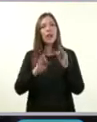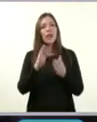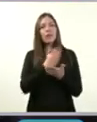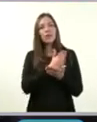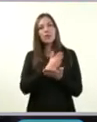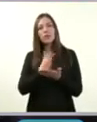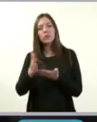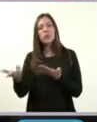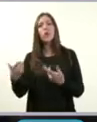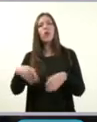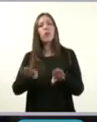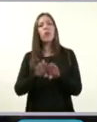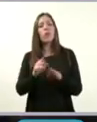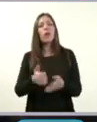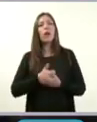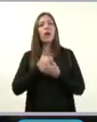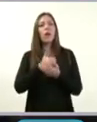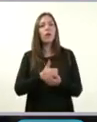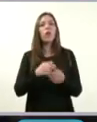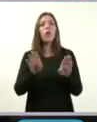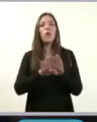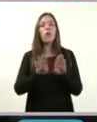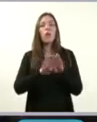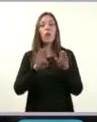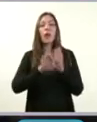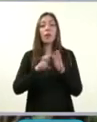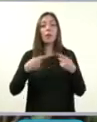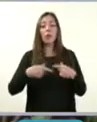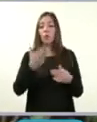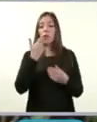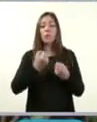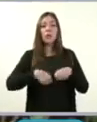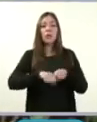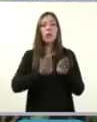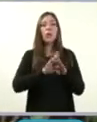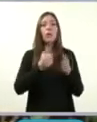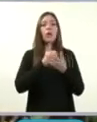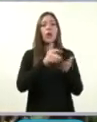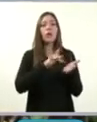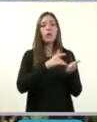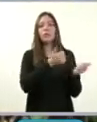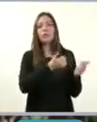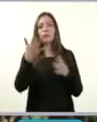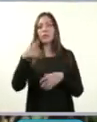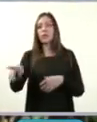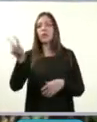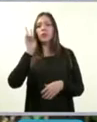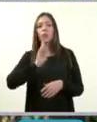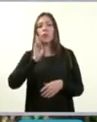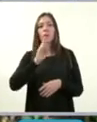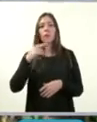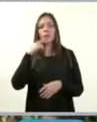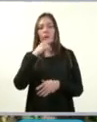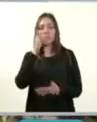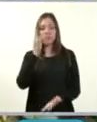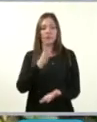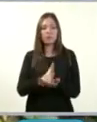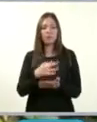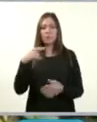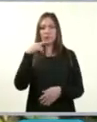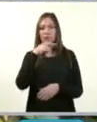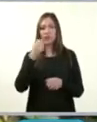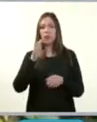paciente, ¿cómo los ayudan ustedes? ¿Cómo los canalizan? Bueno, nosotros aplicamos las pruebas rápidas de detección que son rápidas,